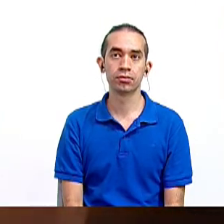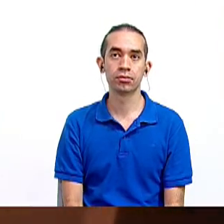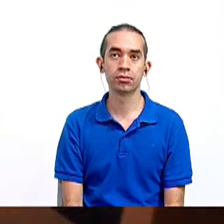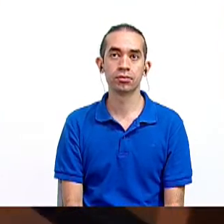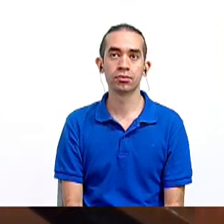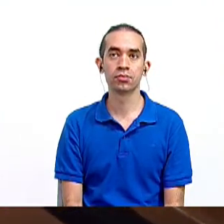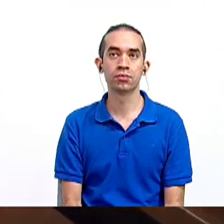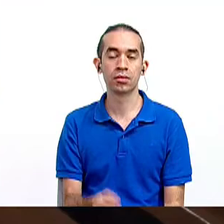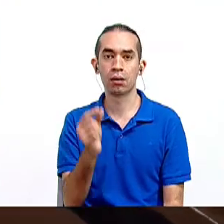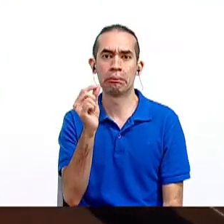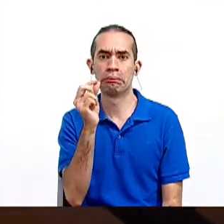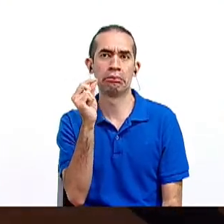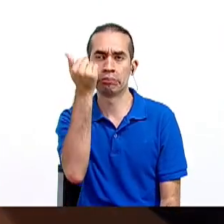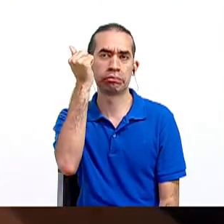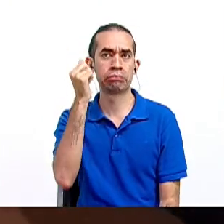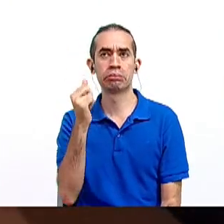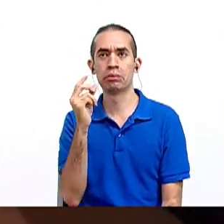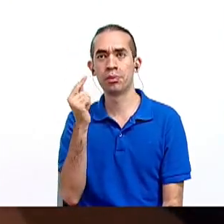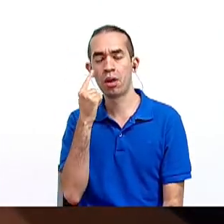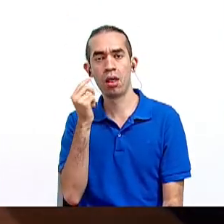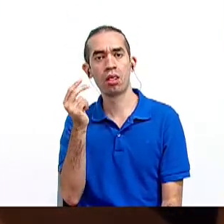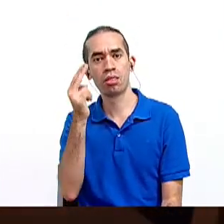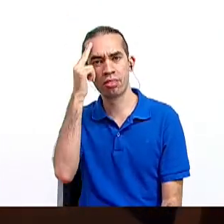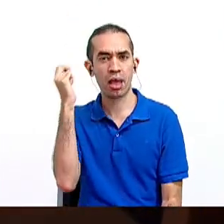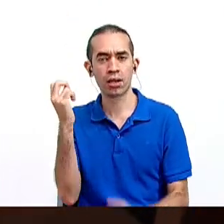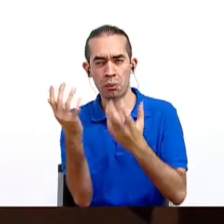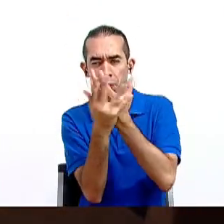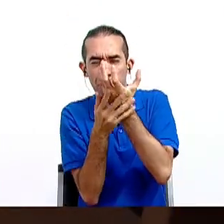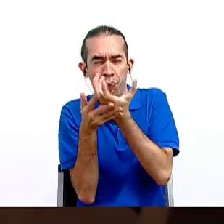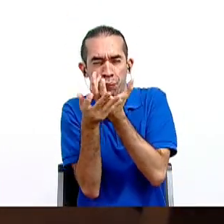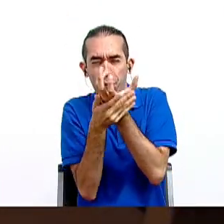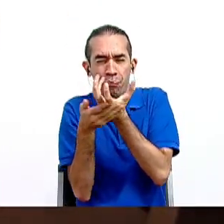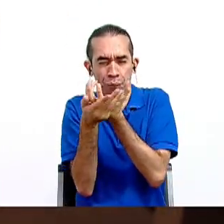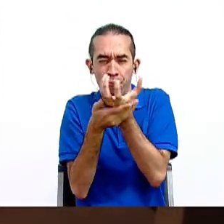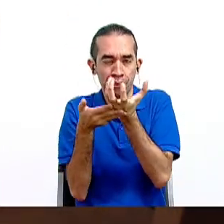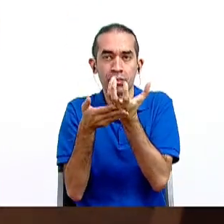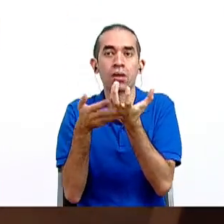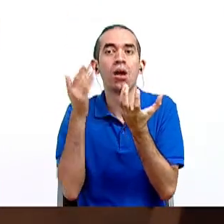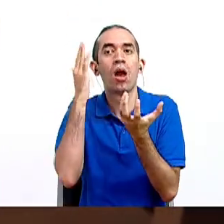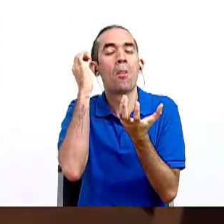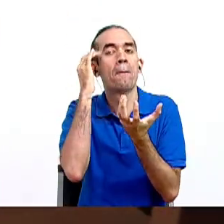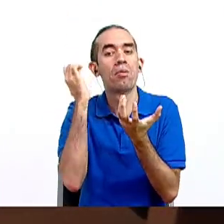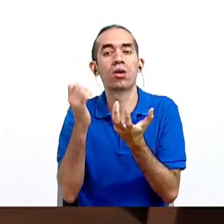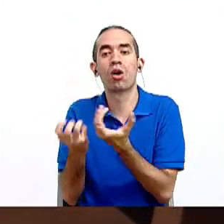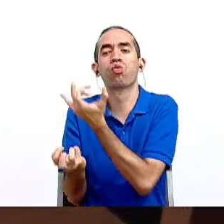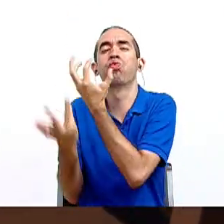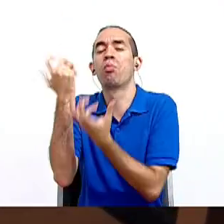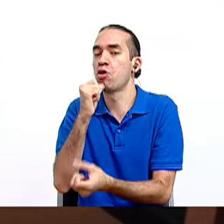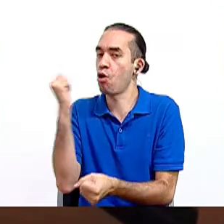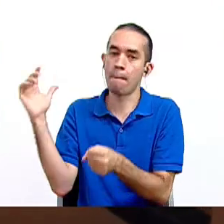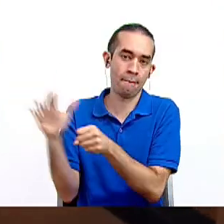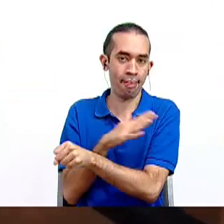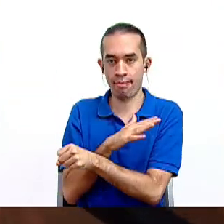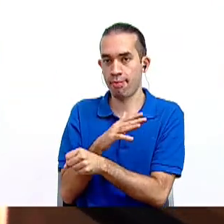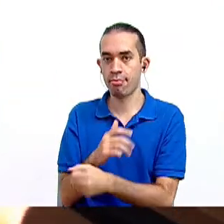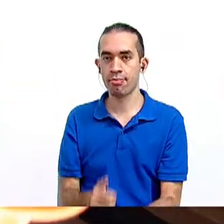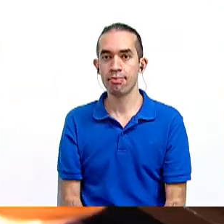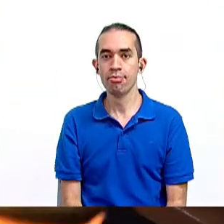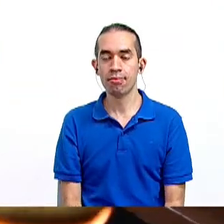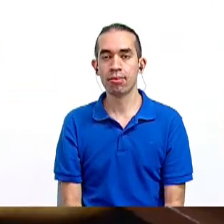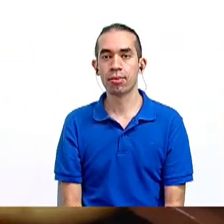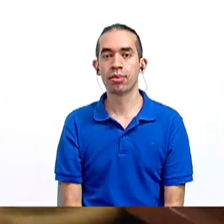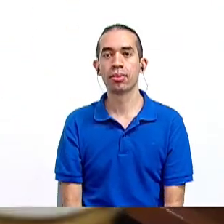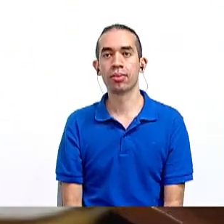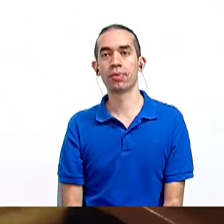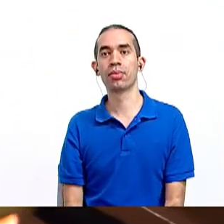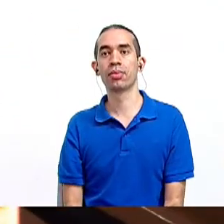Con un ratito que la pongo se pone negra, y eso es porque la combustión es incompleta y se